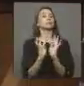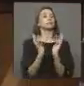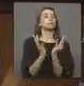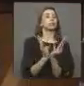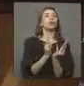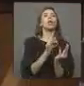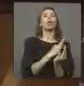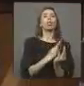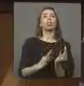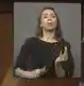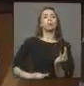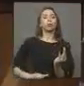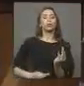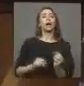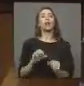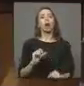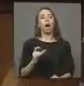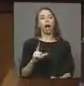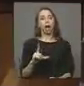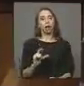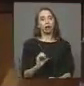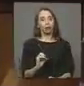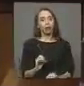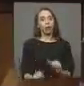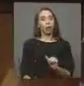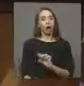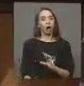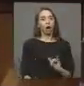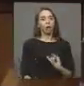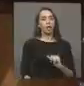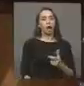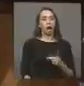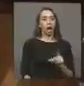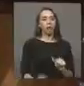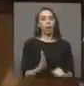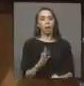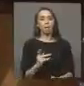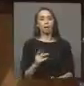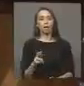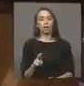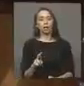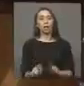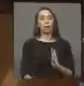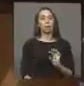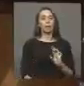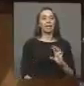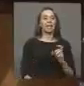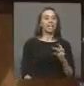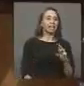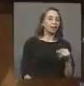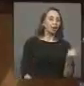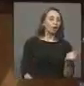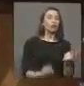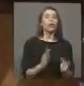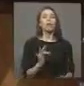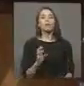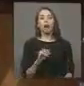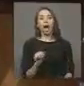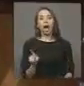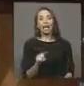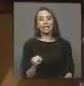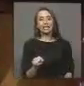y los diputados integrantes, señor Aguiló, don Sergio, Arregada, don Claudio, Beques, don Germán, Berger, don Bernardo, Farías, don